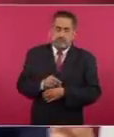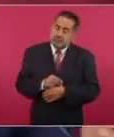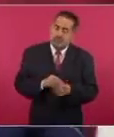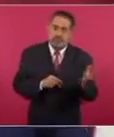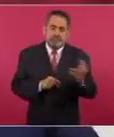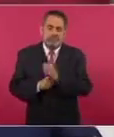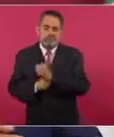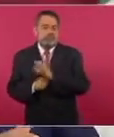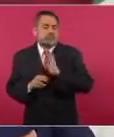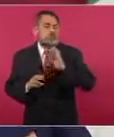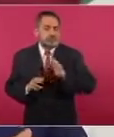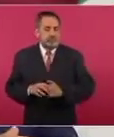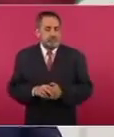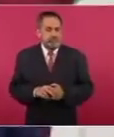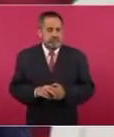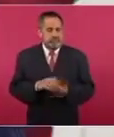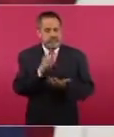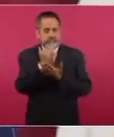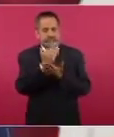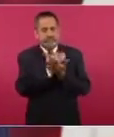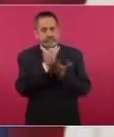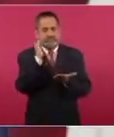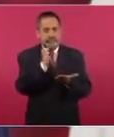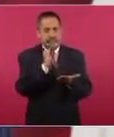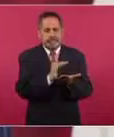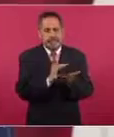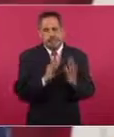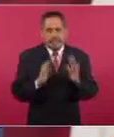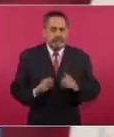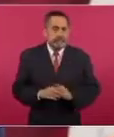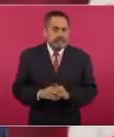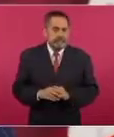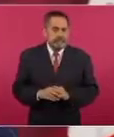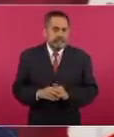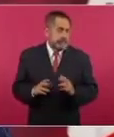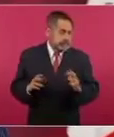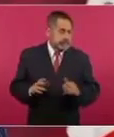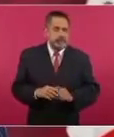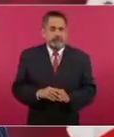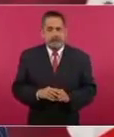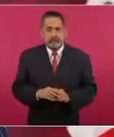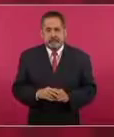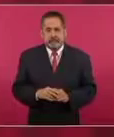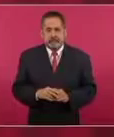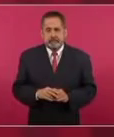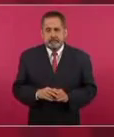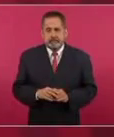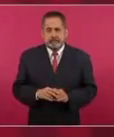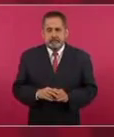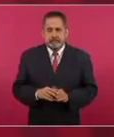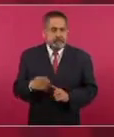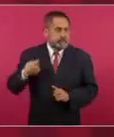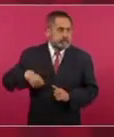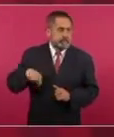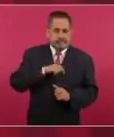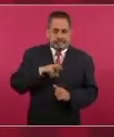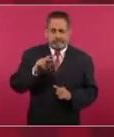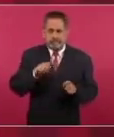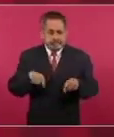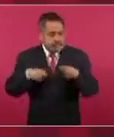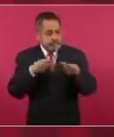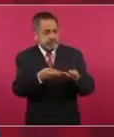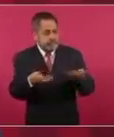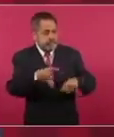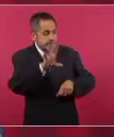ahora son menos entonces no vamos a entregar nuevas